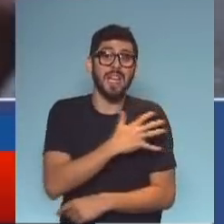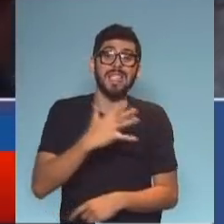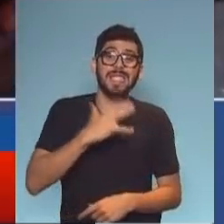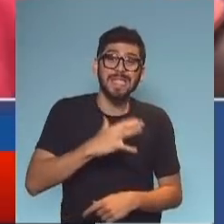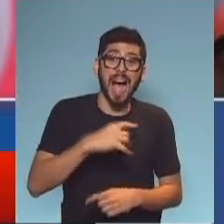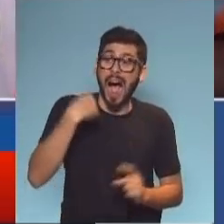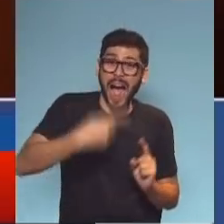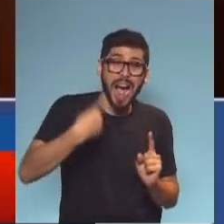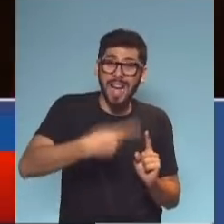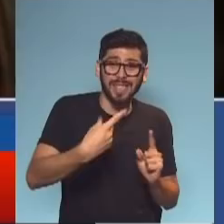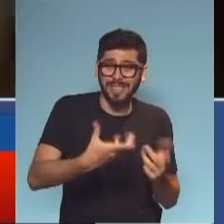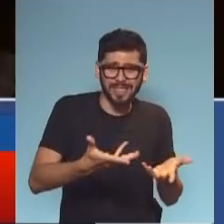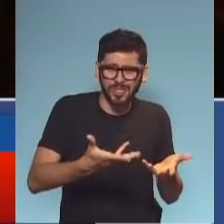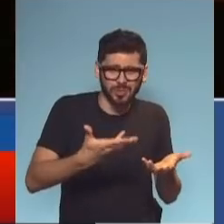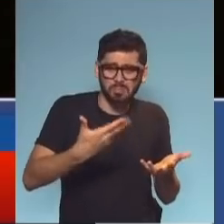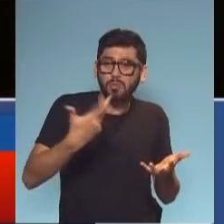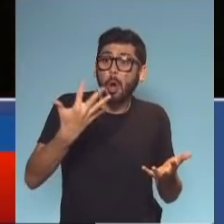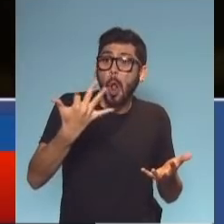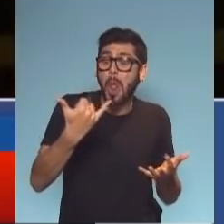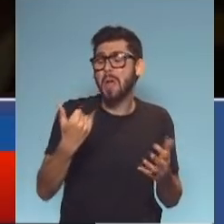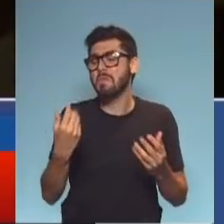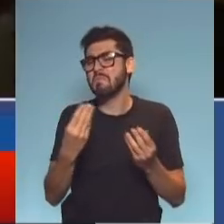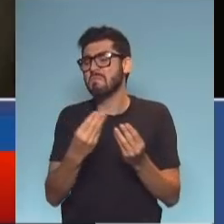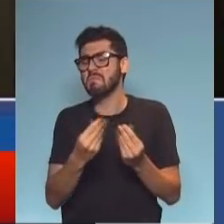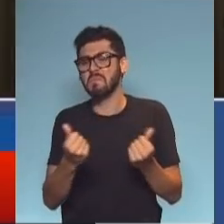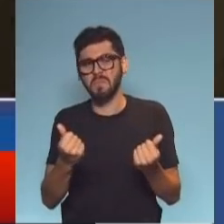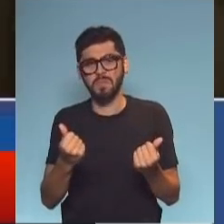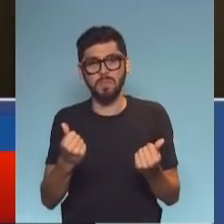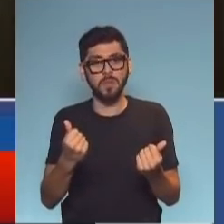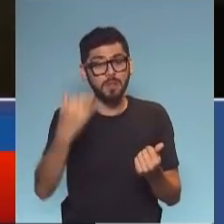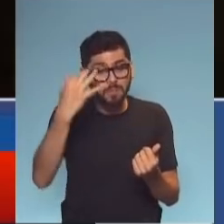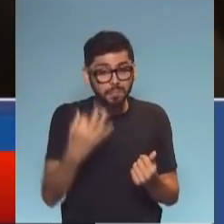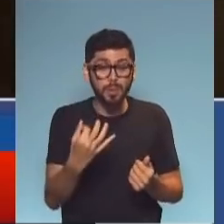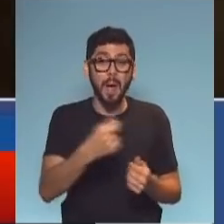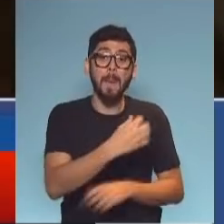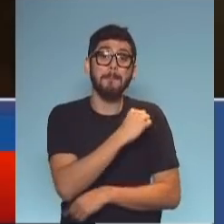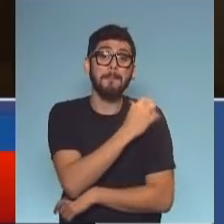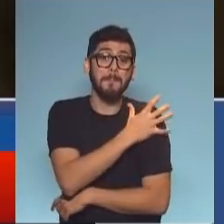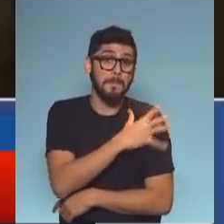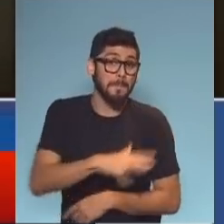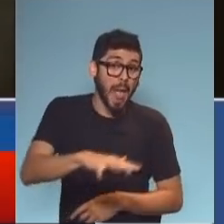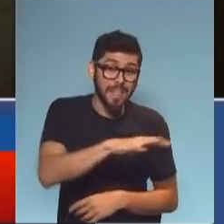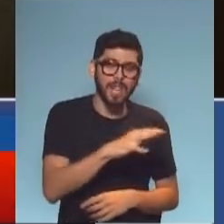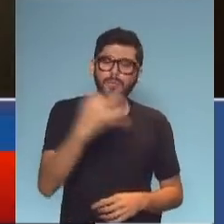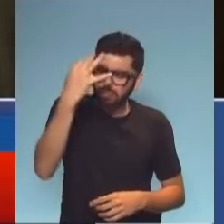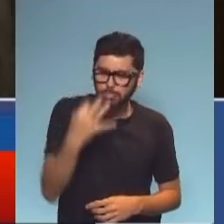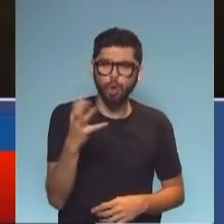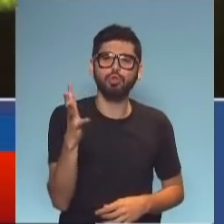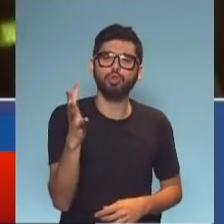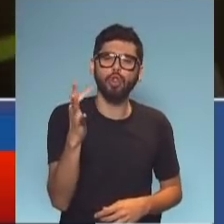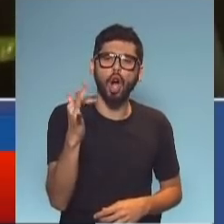todos los días pasa desapercibida. No hay un solo día en Palestina que no haya